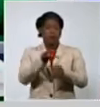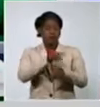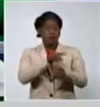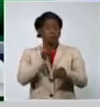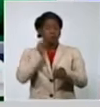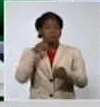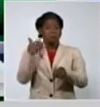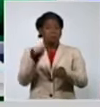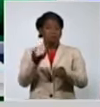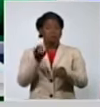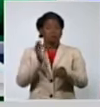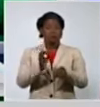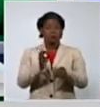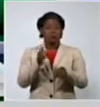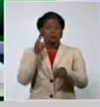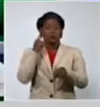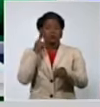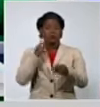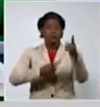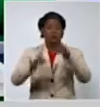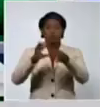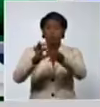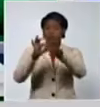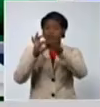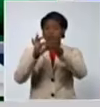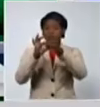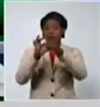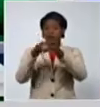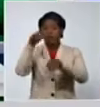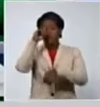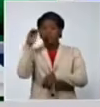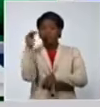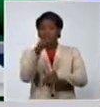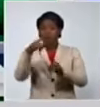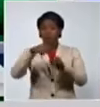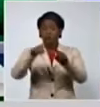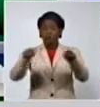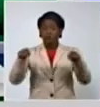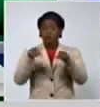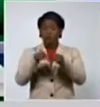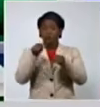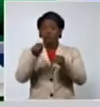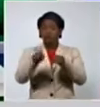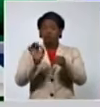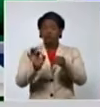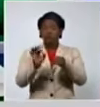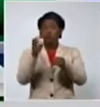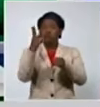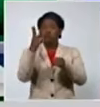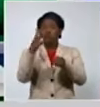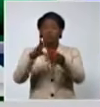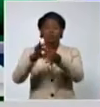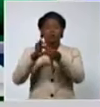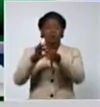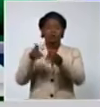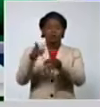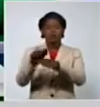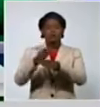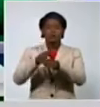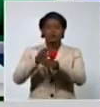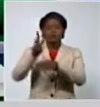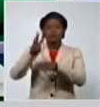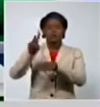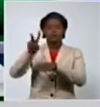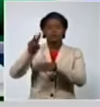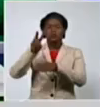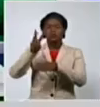a expensas de los graves, que se incrementan en 13. Estamos hablando de 39 graves en